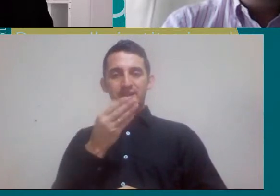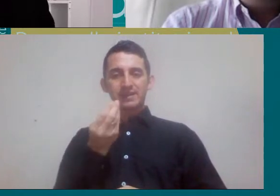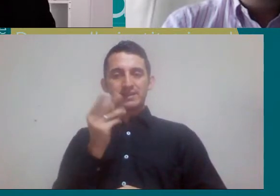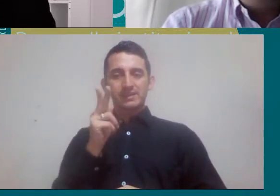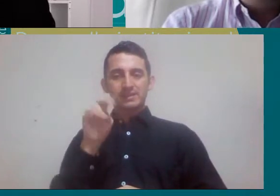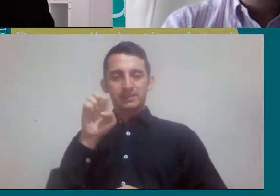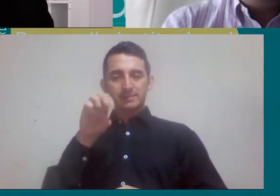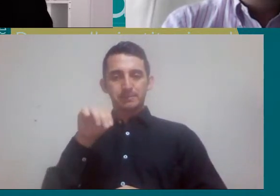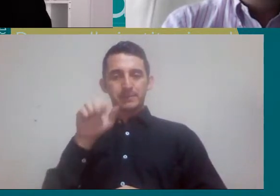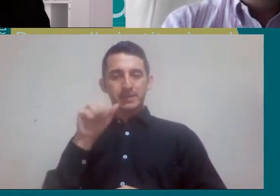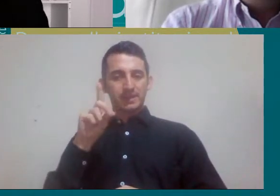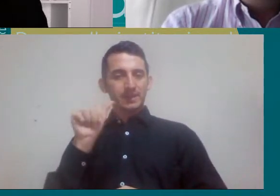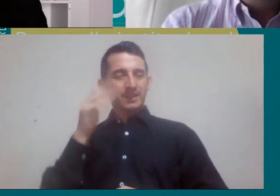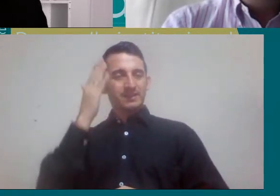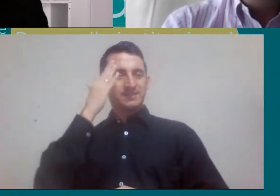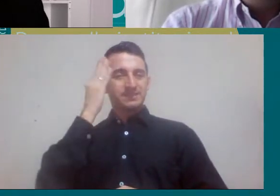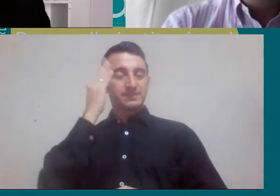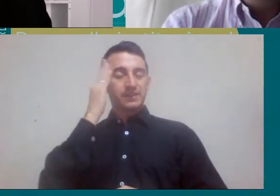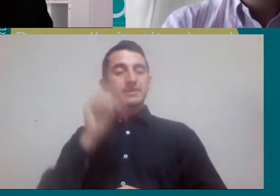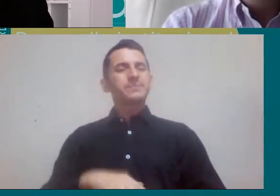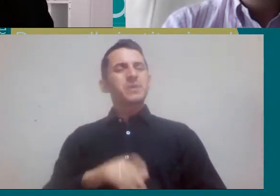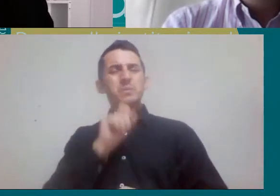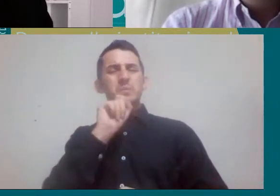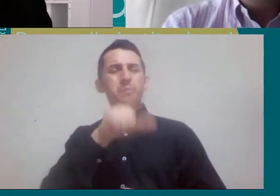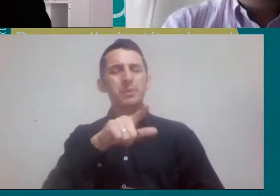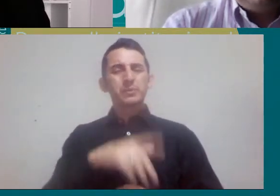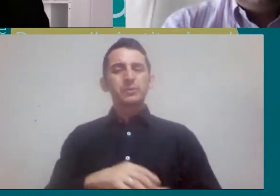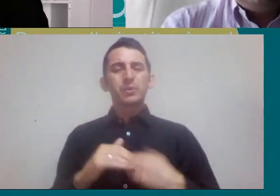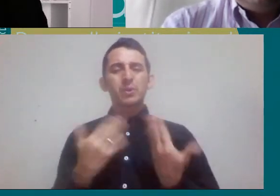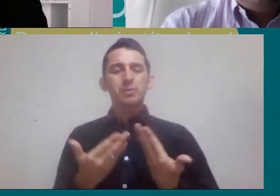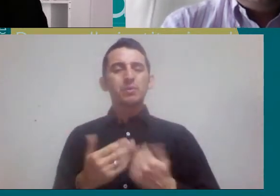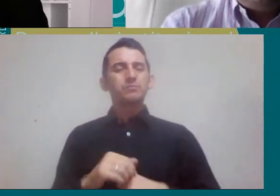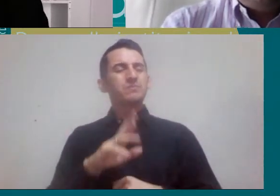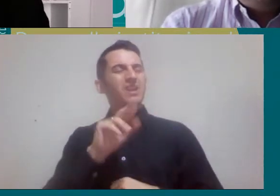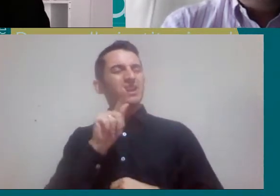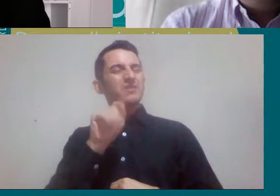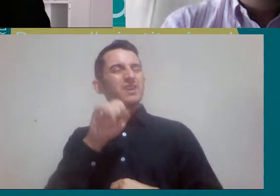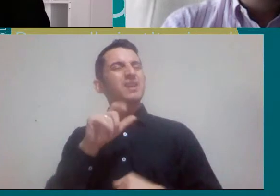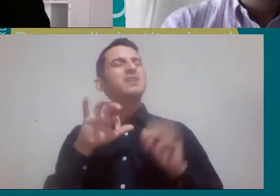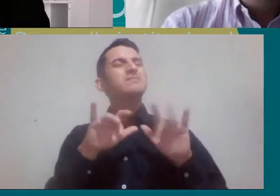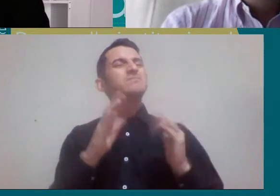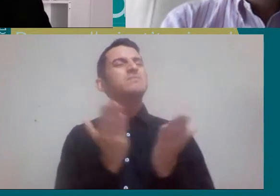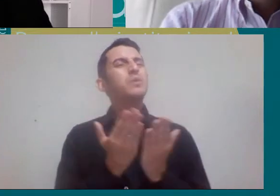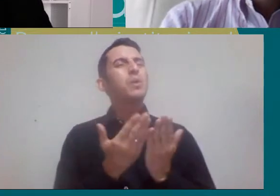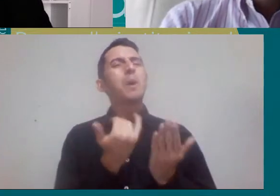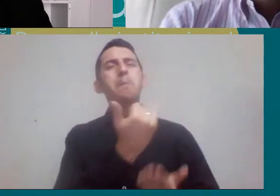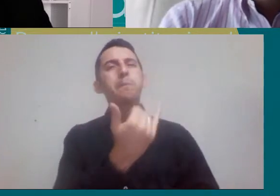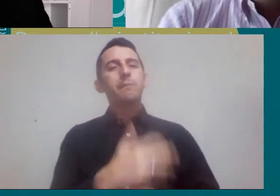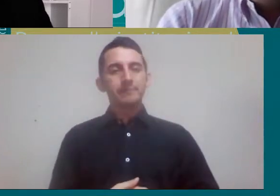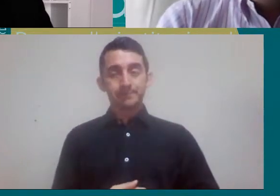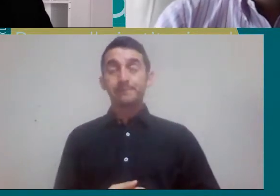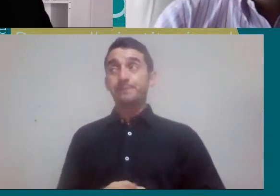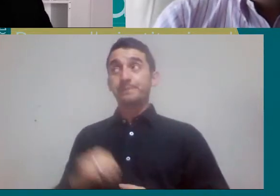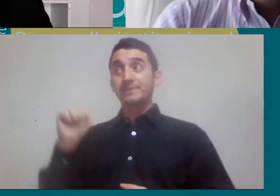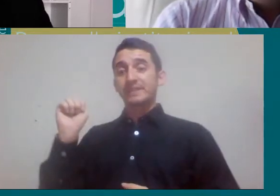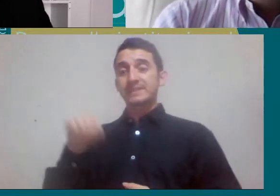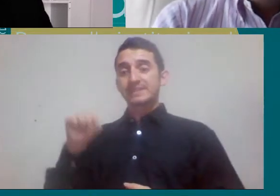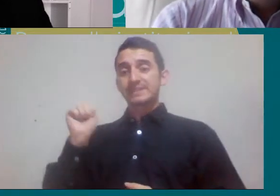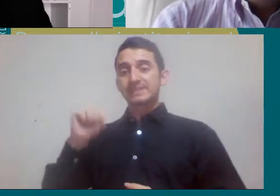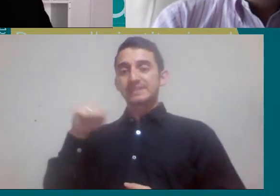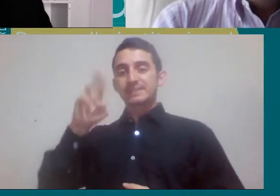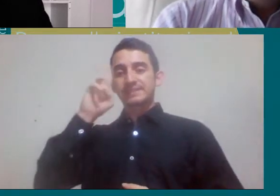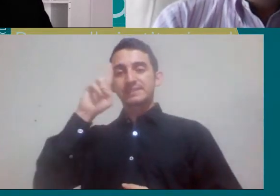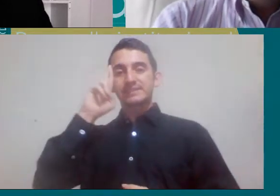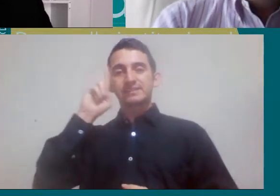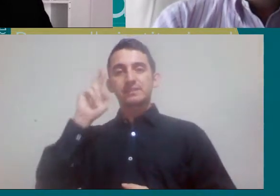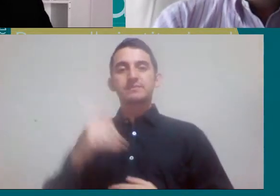Pero, doctor Rafael, ¿cómo van las cosas con la secretaría? Sí, Juan Diego, efectivamente el SECRE está